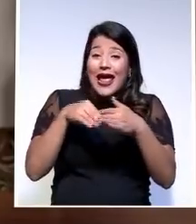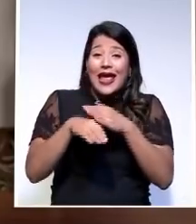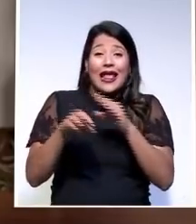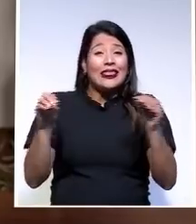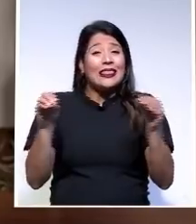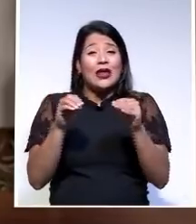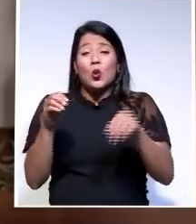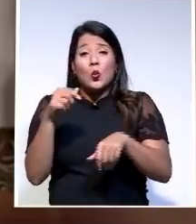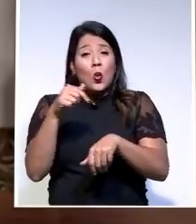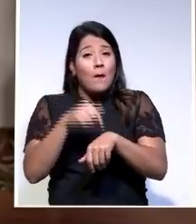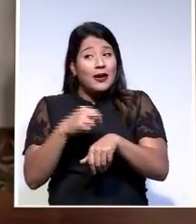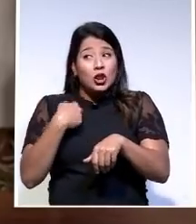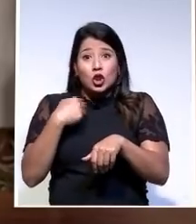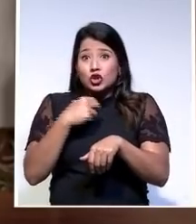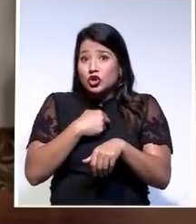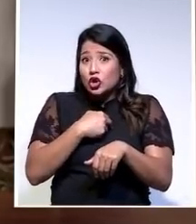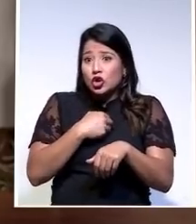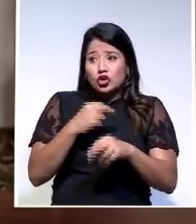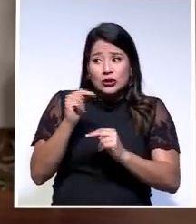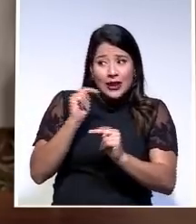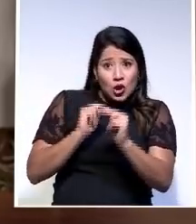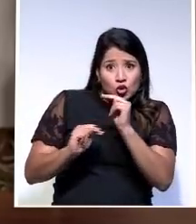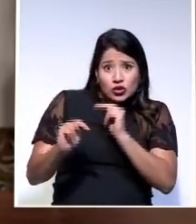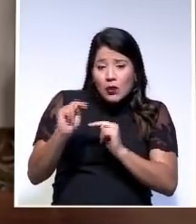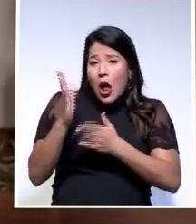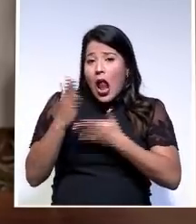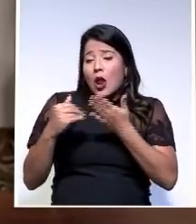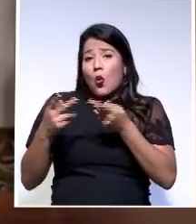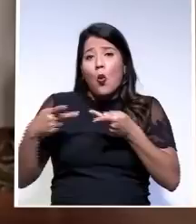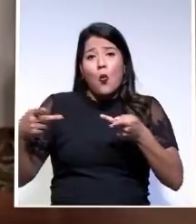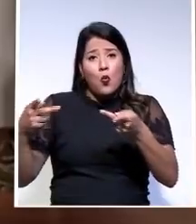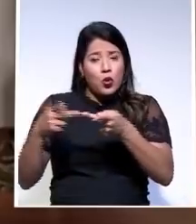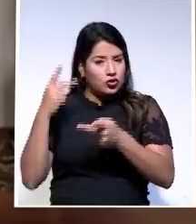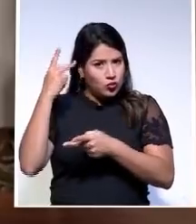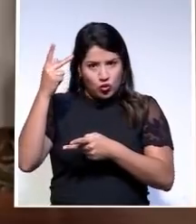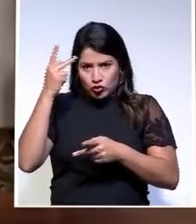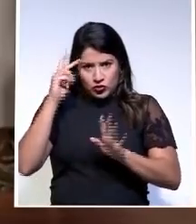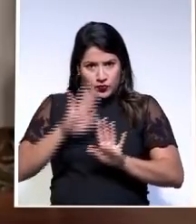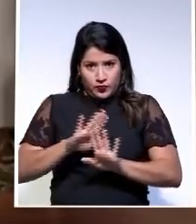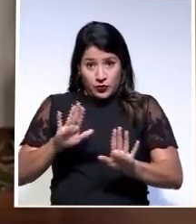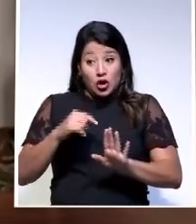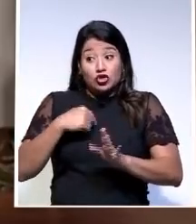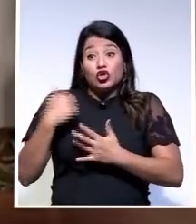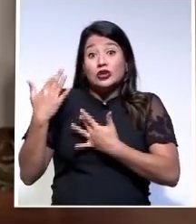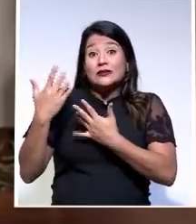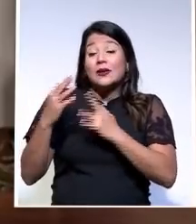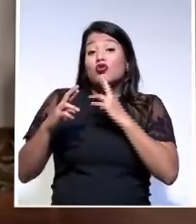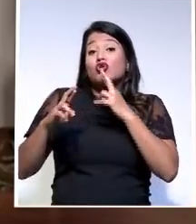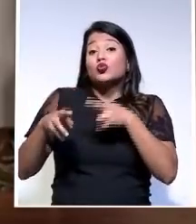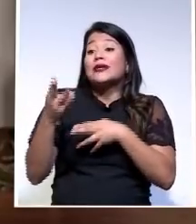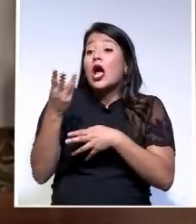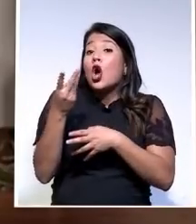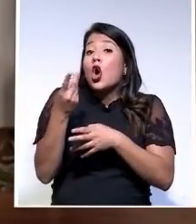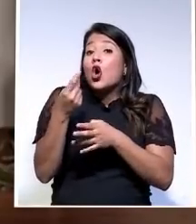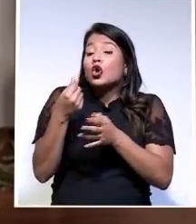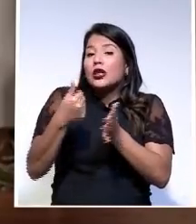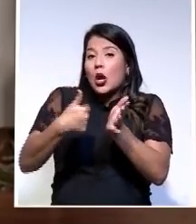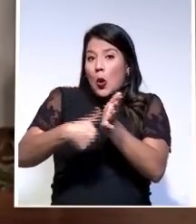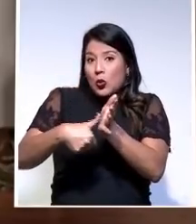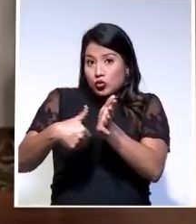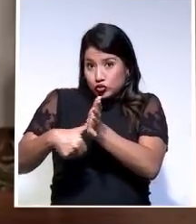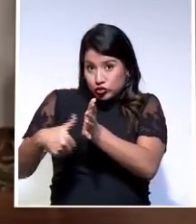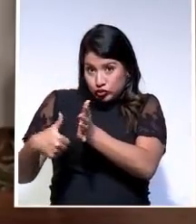puestos políticos. Mantengo mi posición. Vamos a esperar el resultado del conteo manual que se ha llevado a cabo